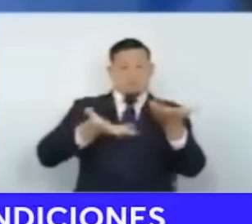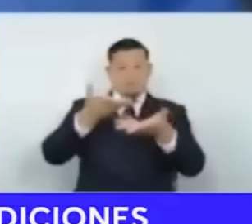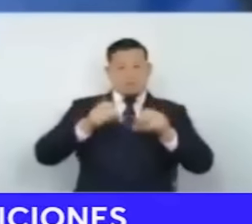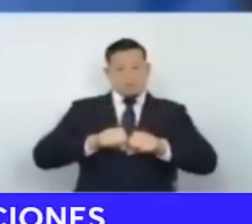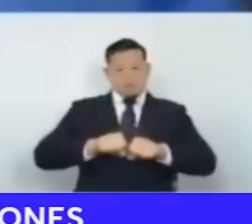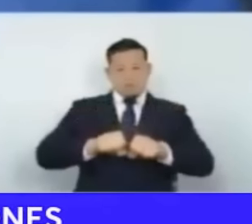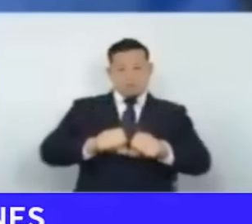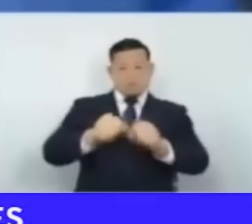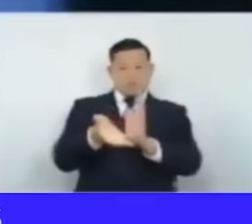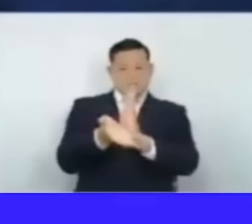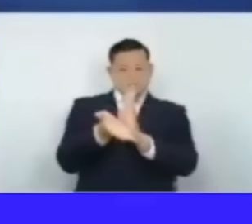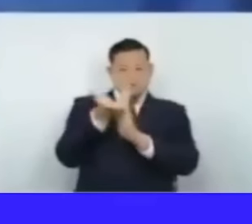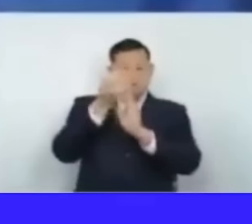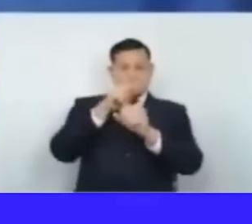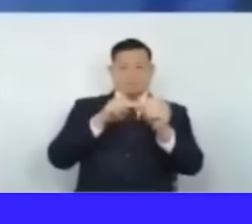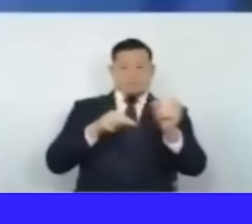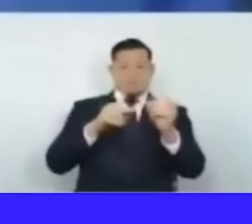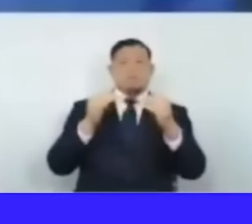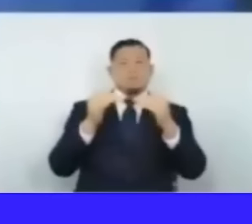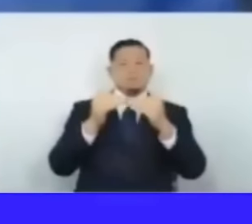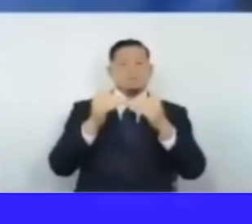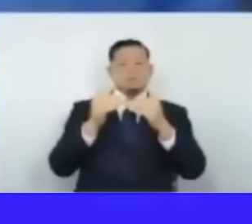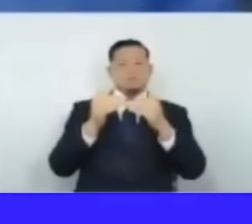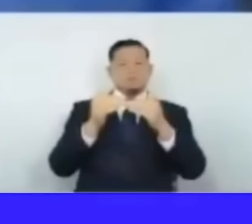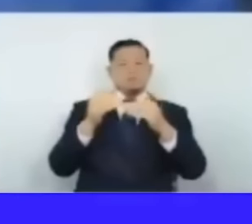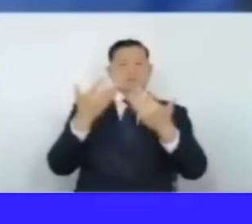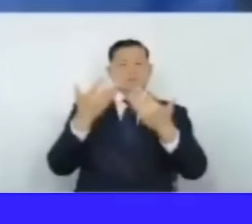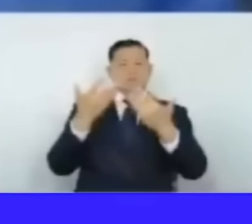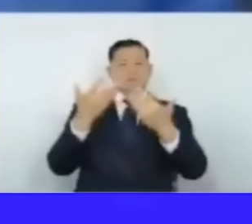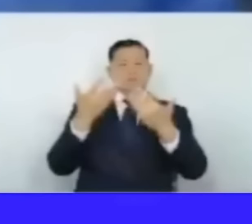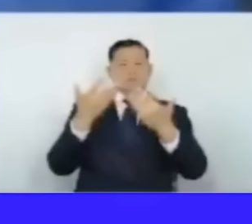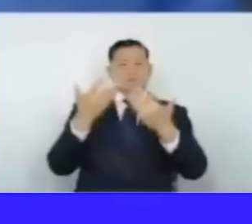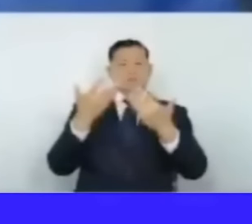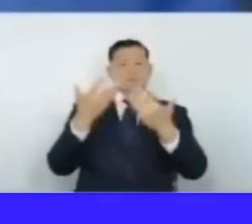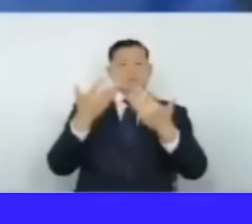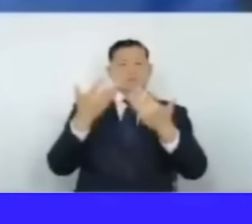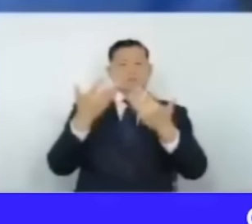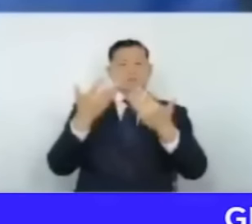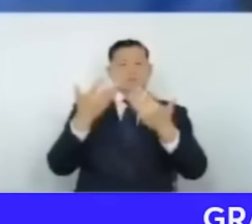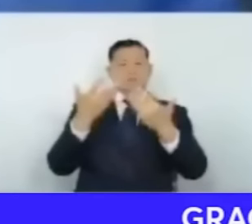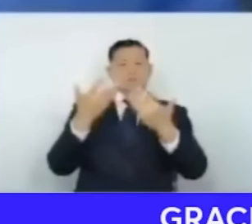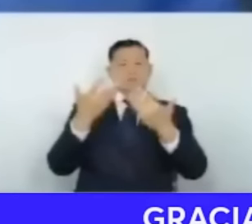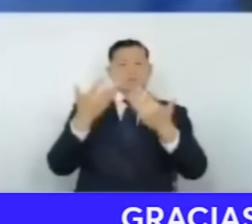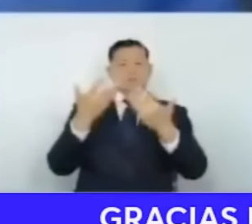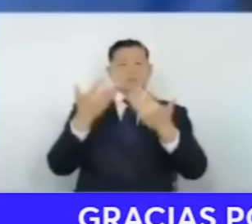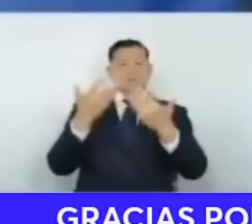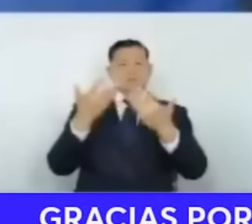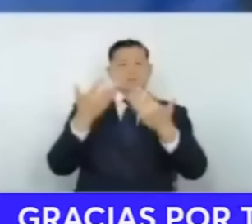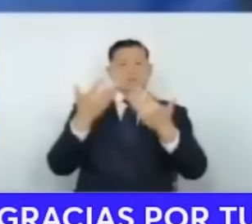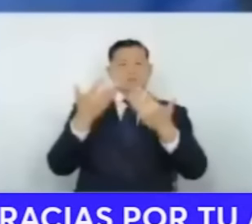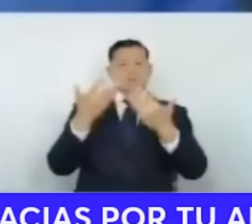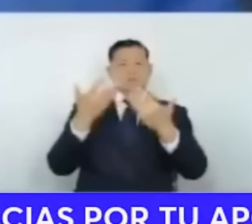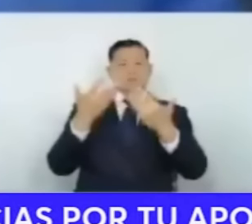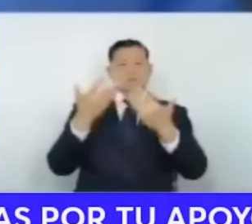ver el alto precio de las mismas así como del resto de productos de la A cuál mercado irá marcelita Villa toro al mercado